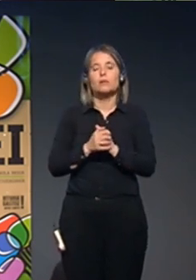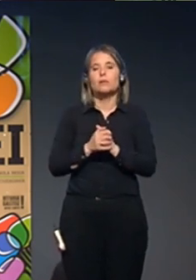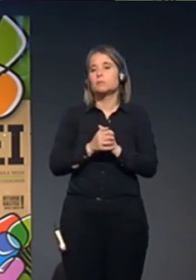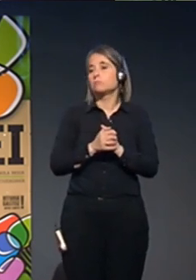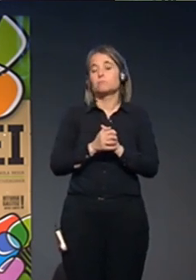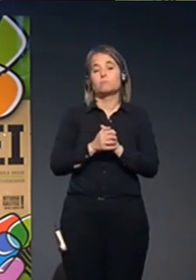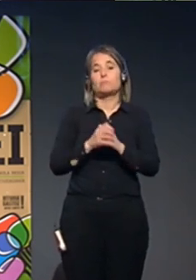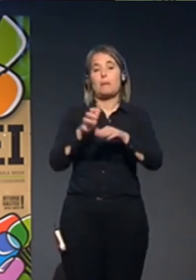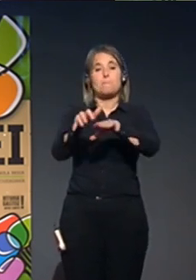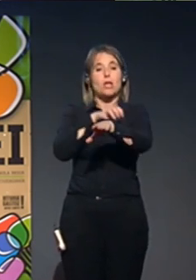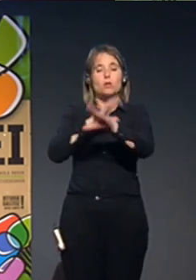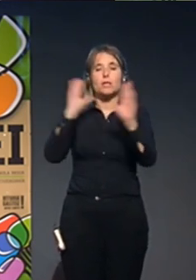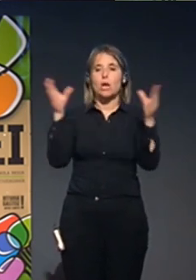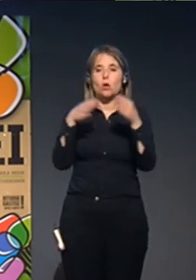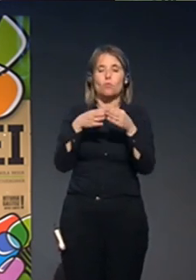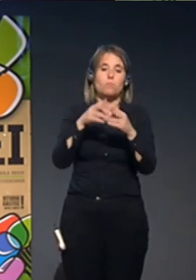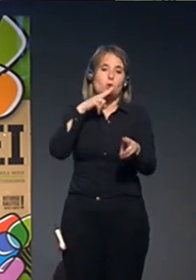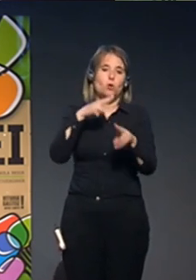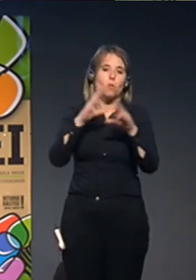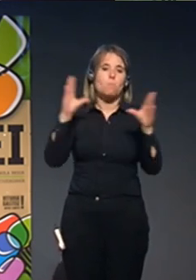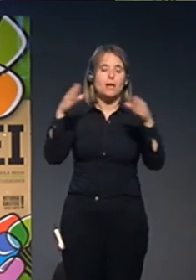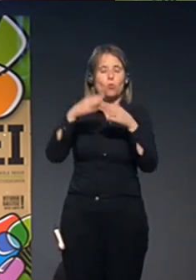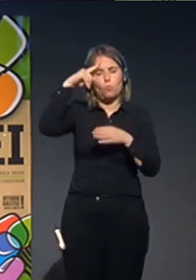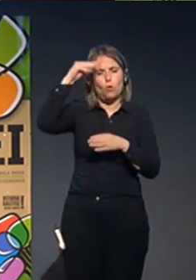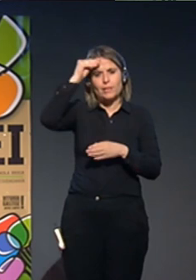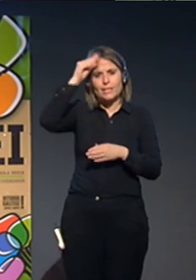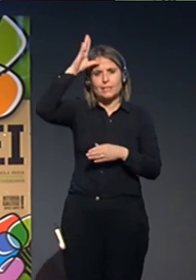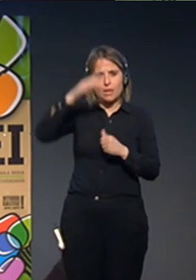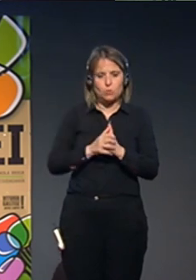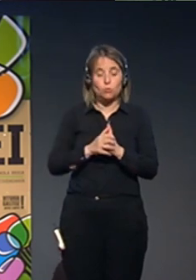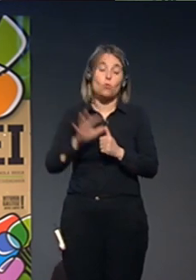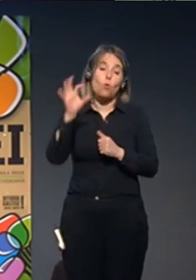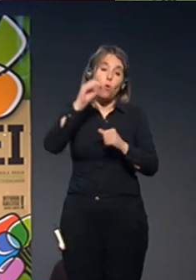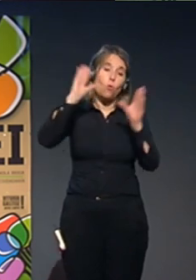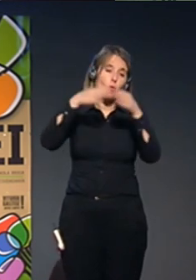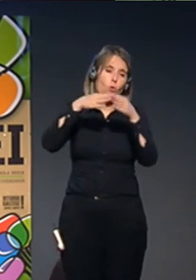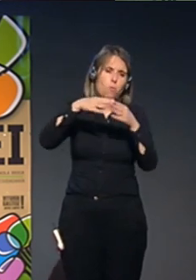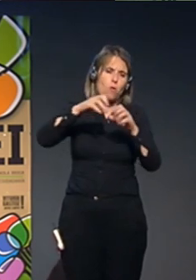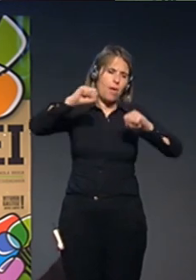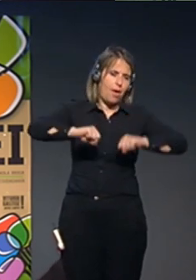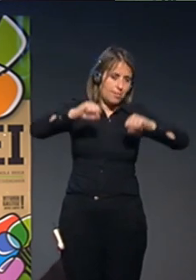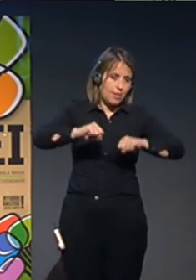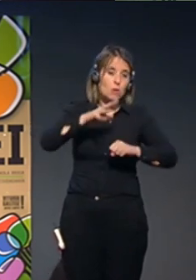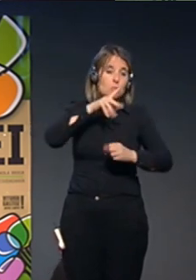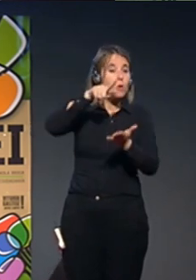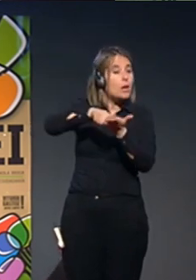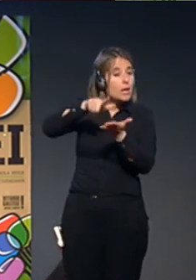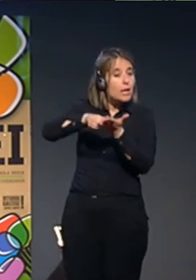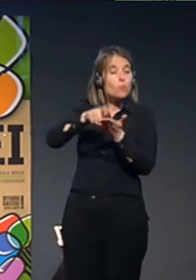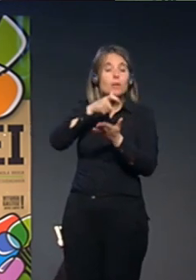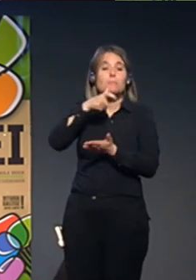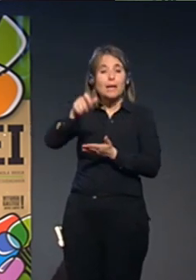era un grupo que ellos llamaban el grupo de sabios o grupo de ancianos porque en muchas de estas lenguas la